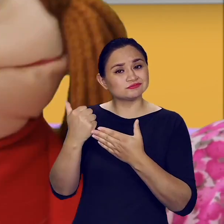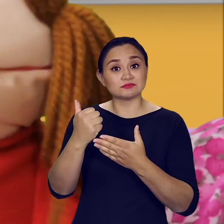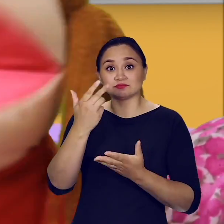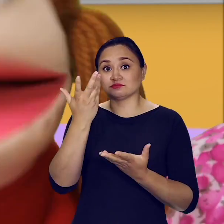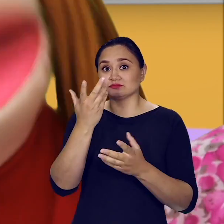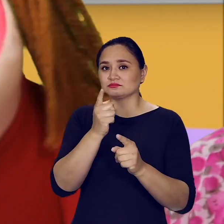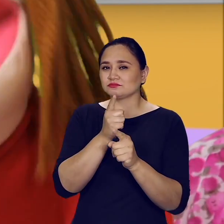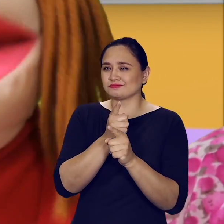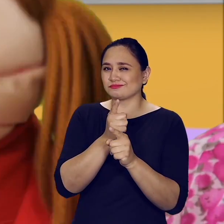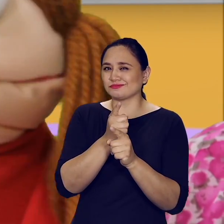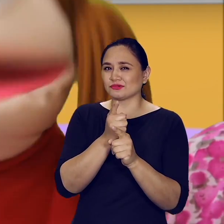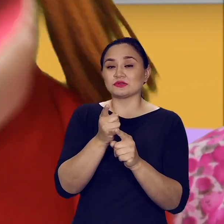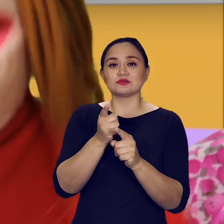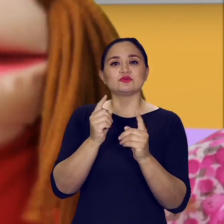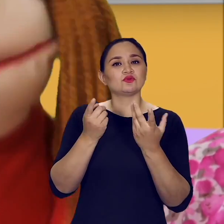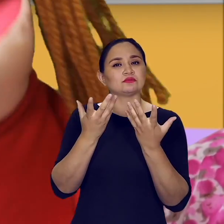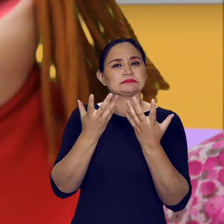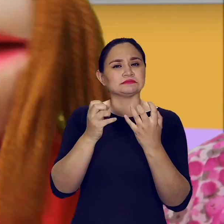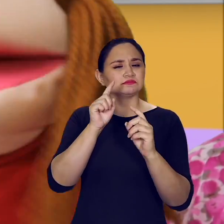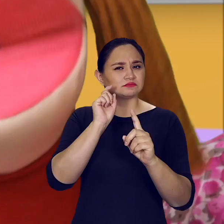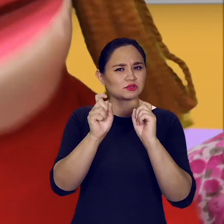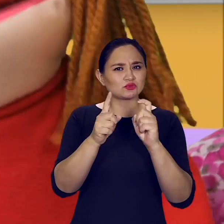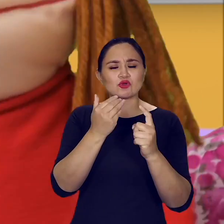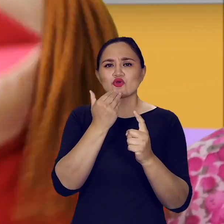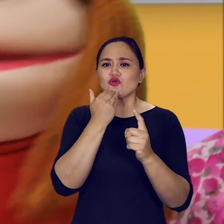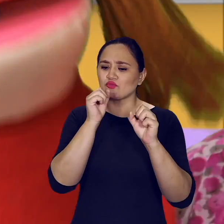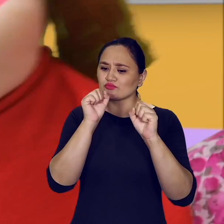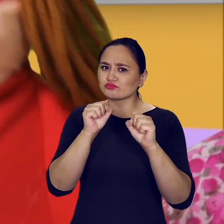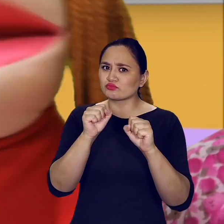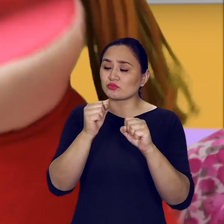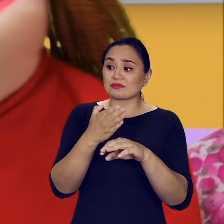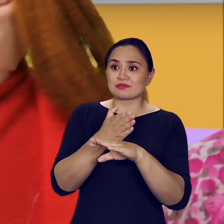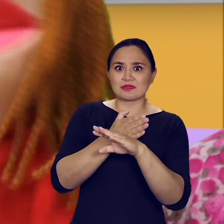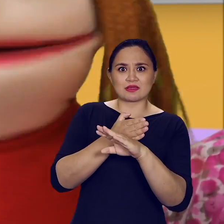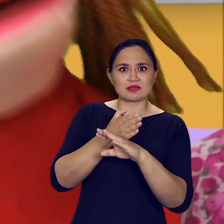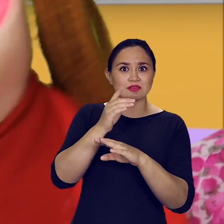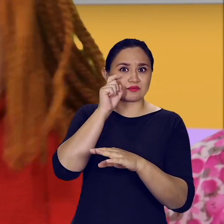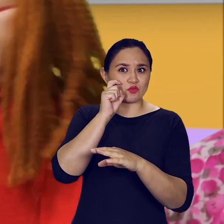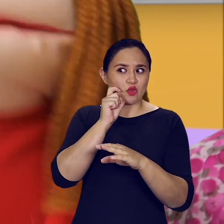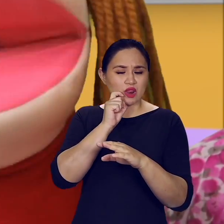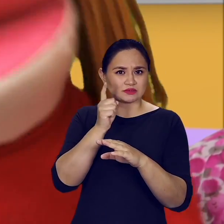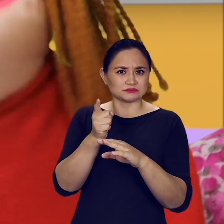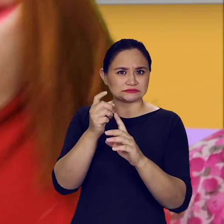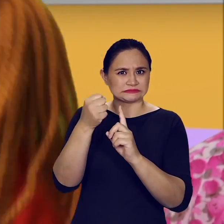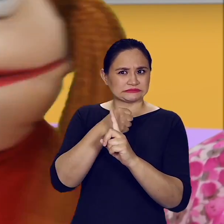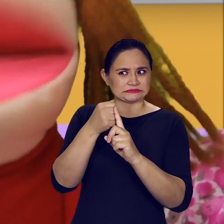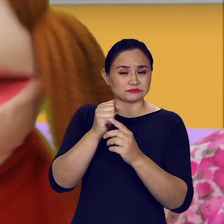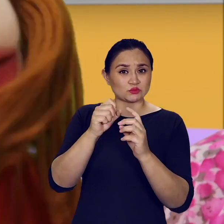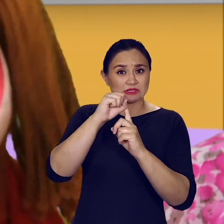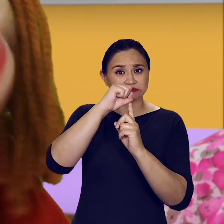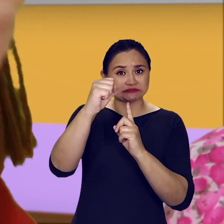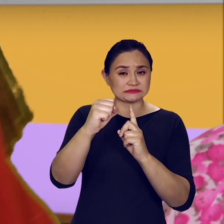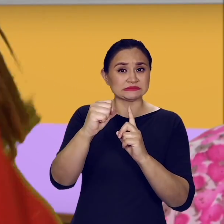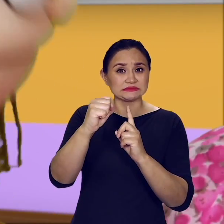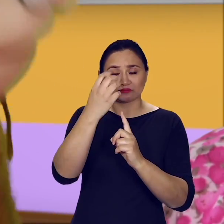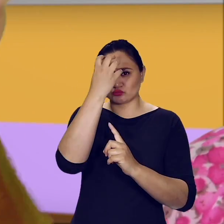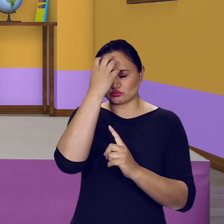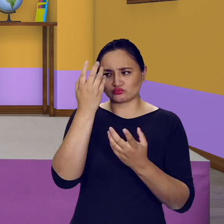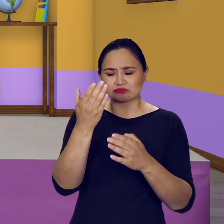ayudarla. Por eso, quisiera preguntar cómo se puede prevenir la violencia en el sistema